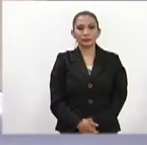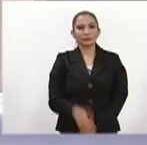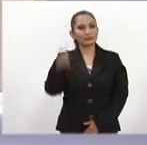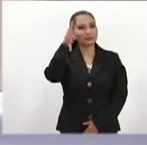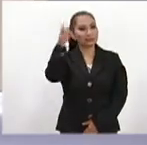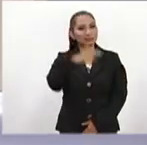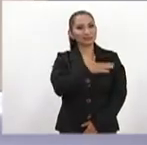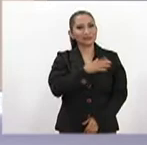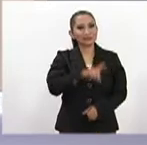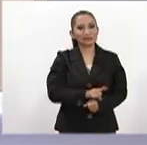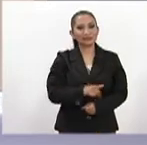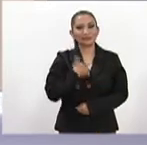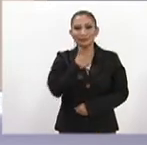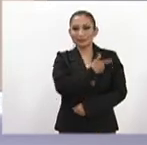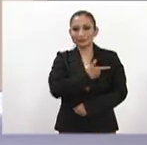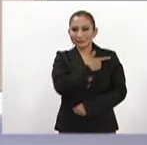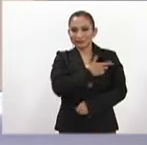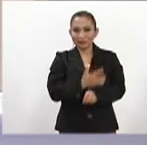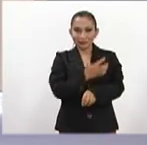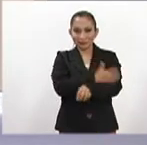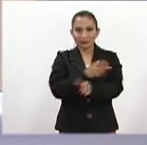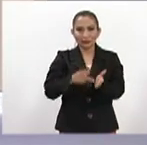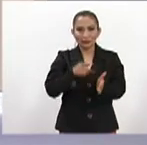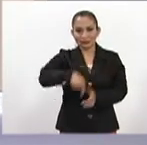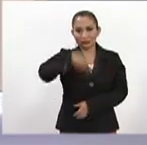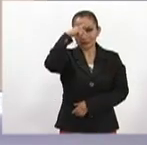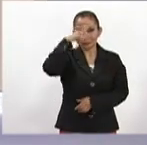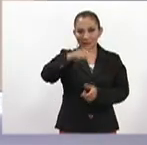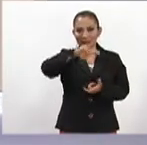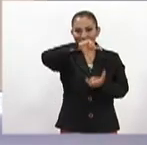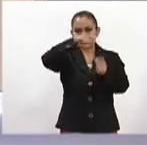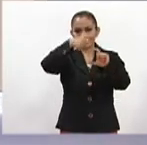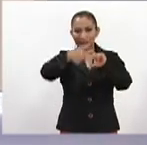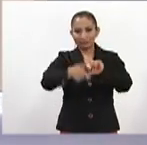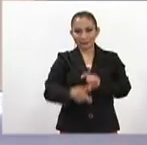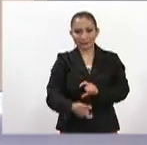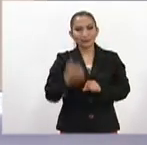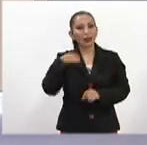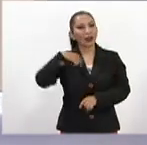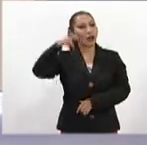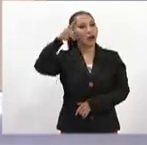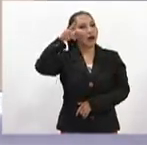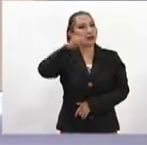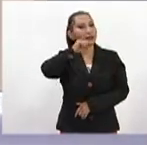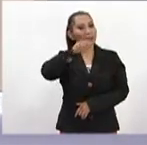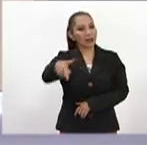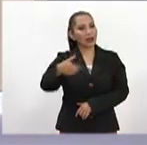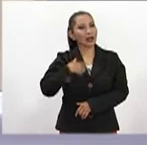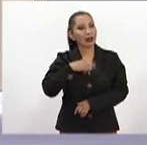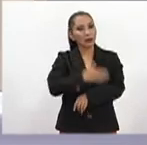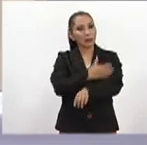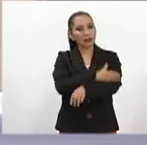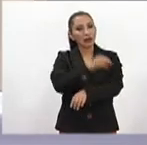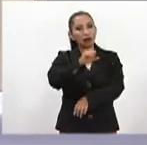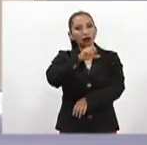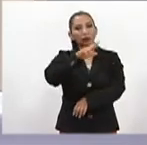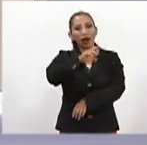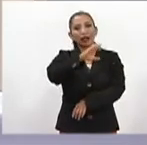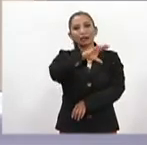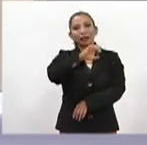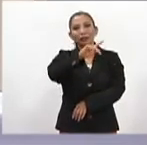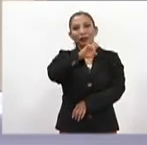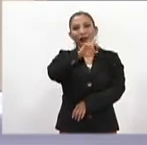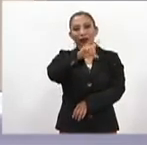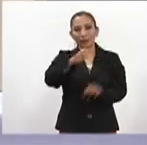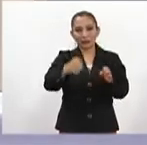Hola, ¿qué tal? Muy buenos días. Qué gusto que nos acompañen en una edición más de México al Día. Saludo con gusto, como cada mañana, a mi compañero Omar